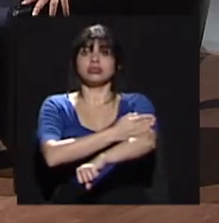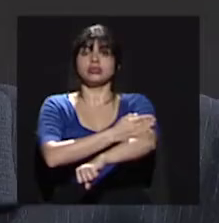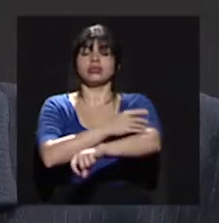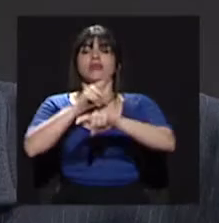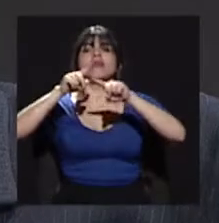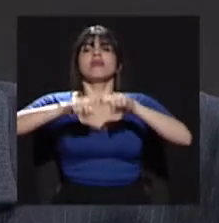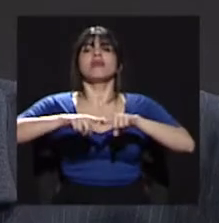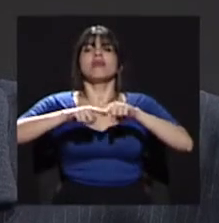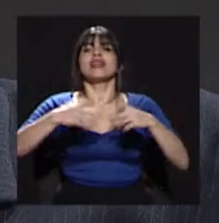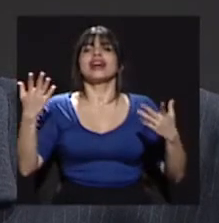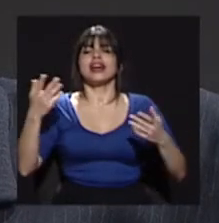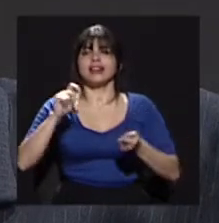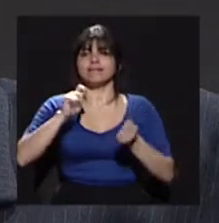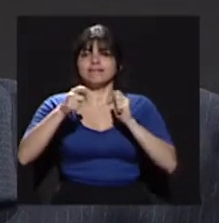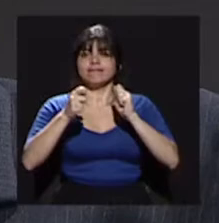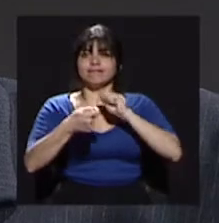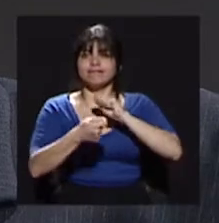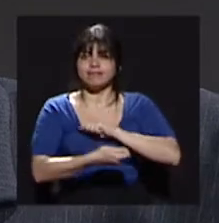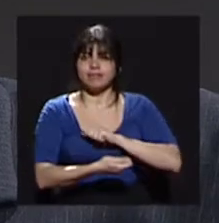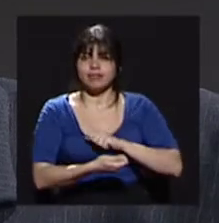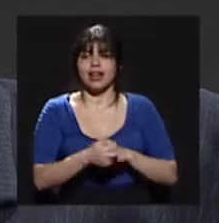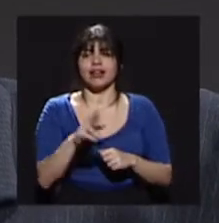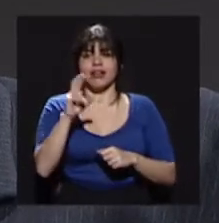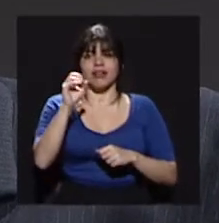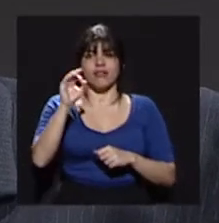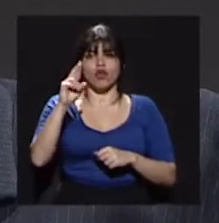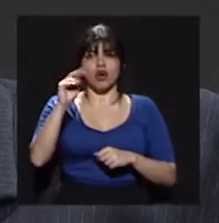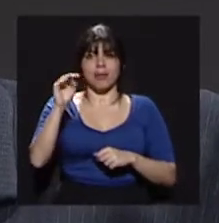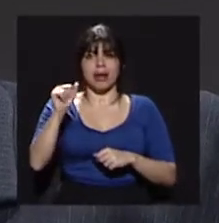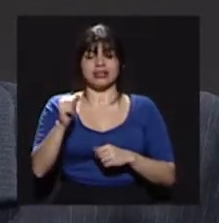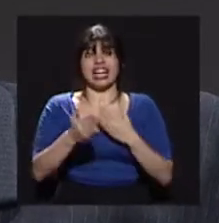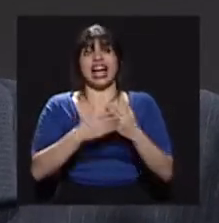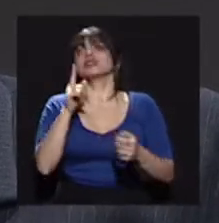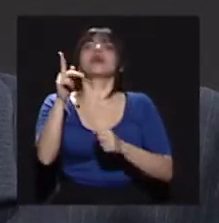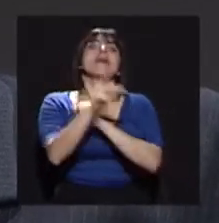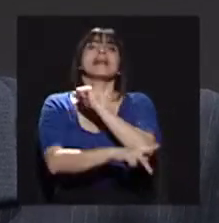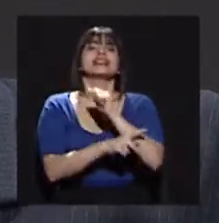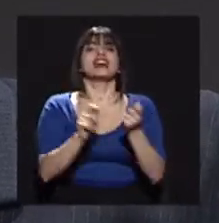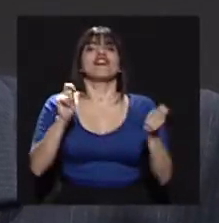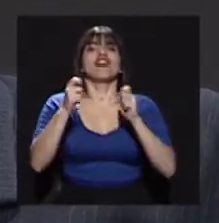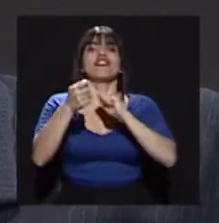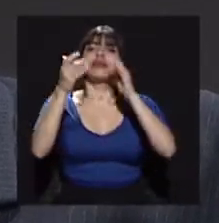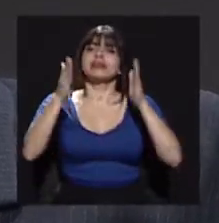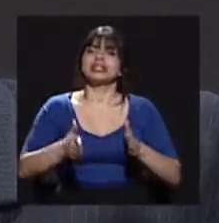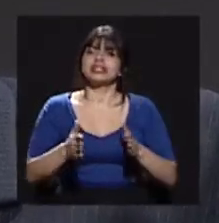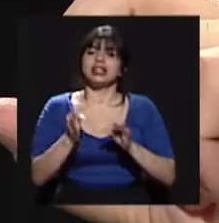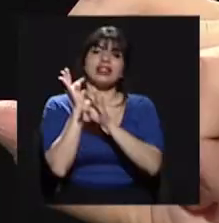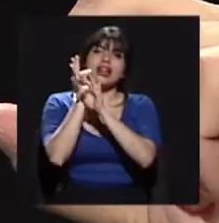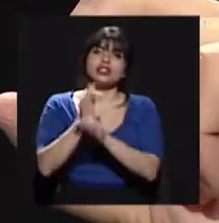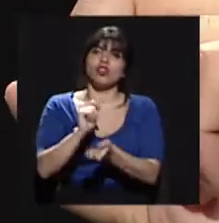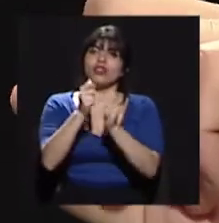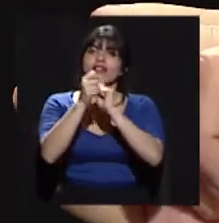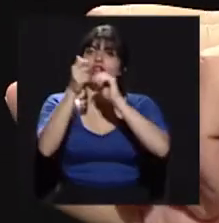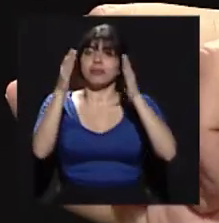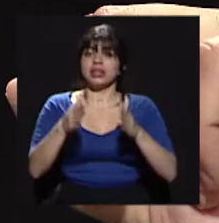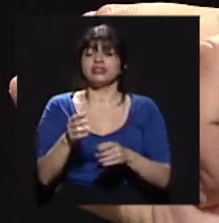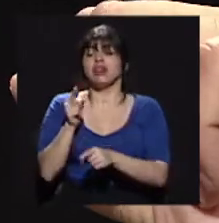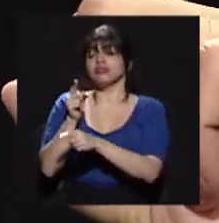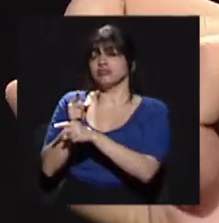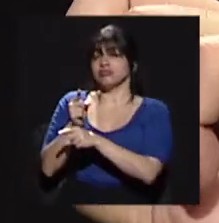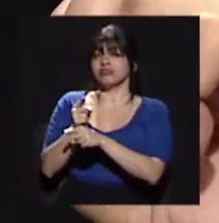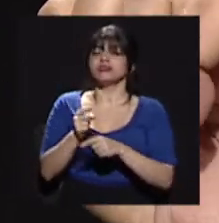de reformas casi diría que es un país reformista de tradición reformista ansiedad